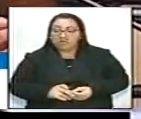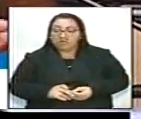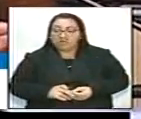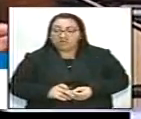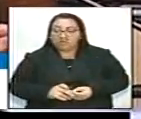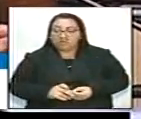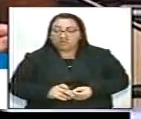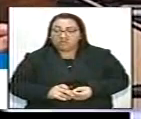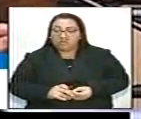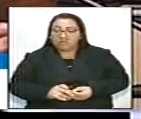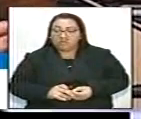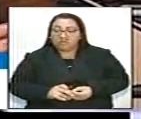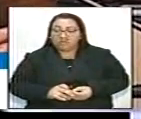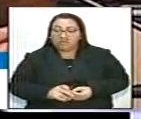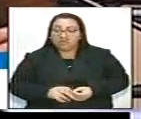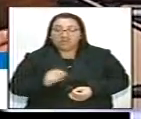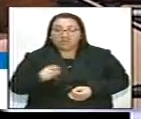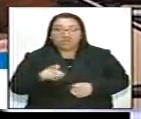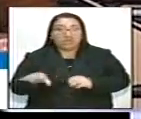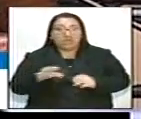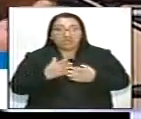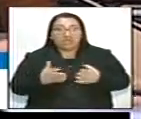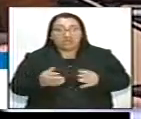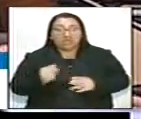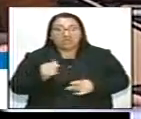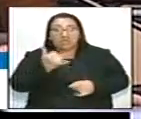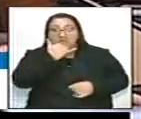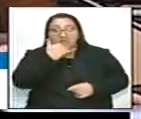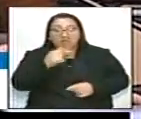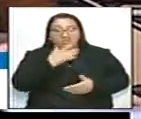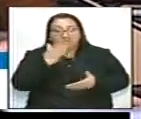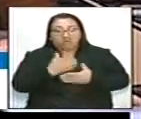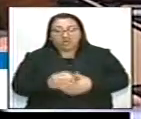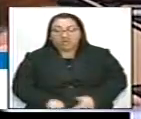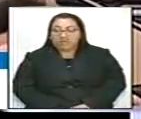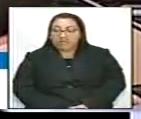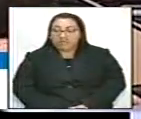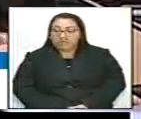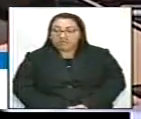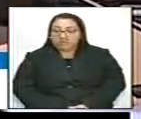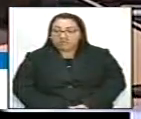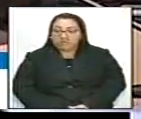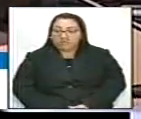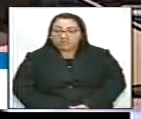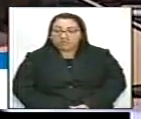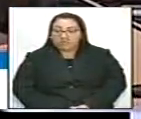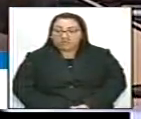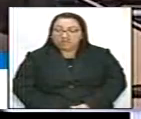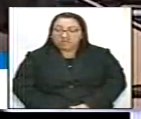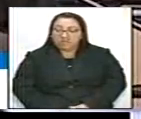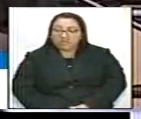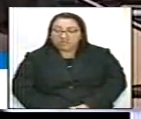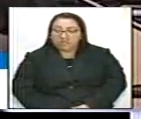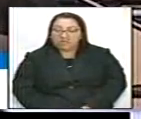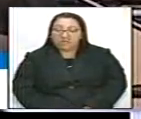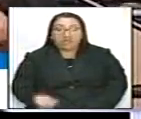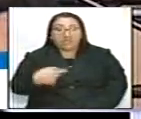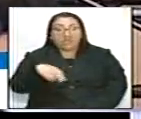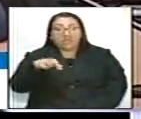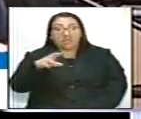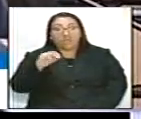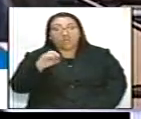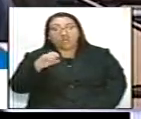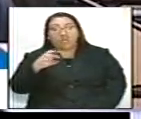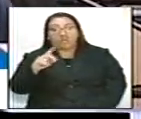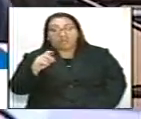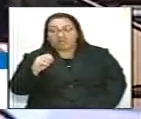procuradores hacen las cosas y suceden estos hechos tan lamentables por los cuales el procurador